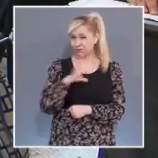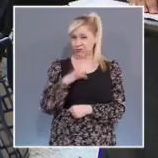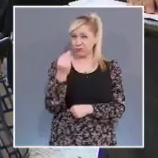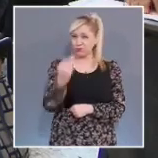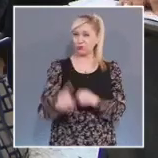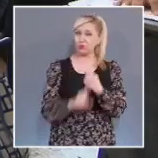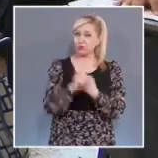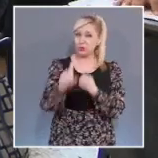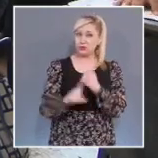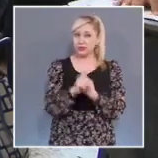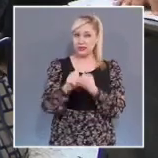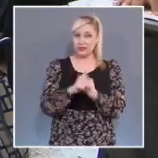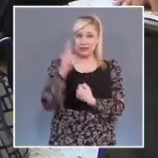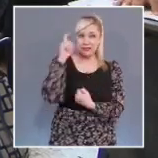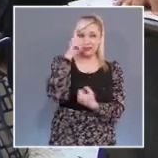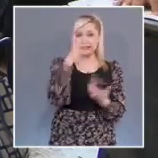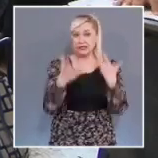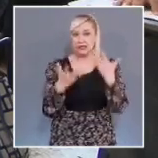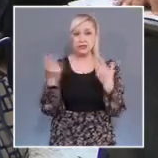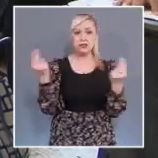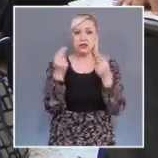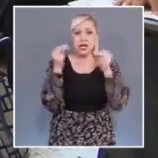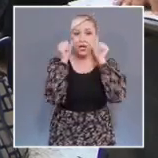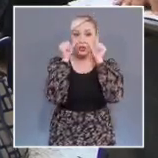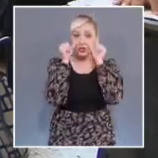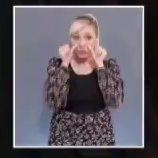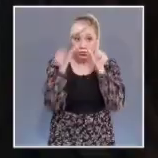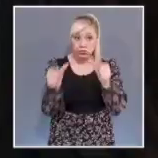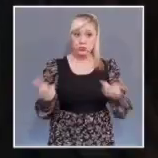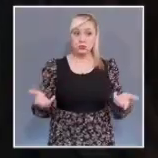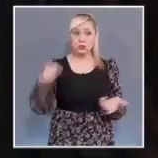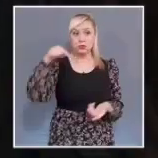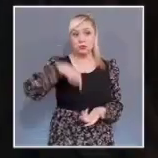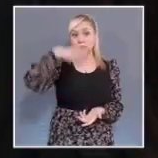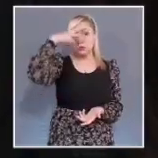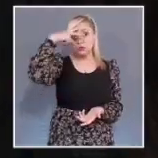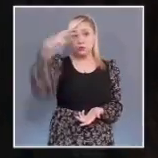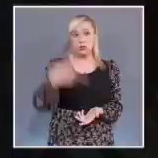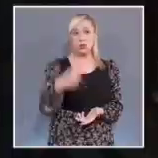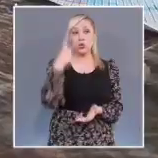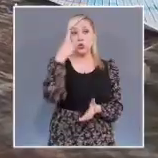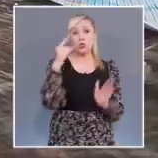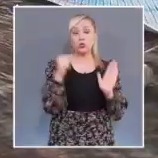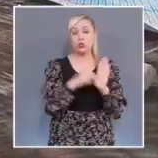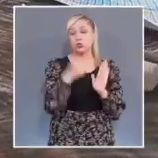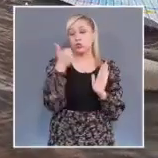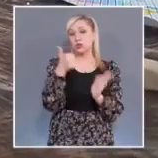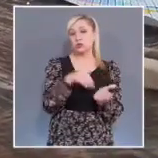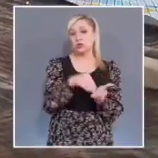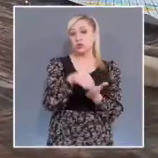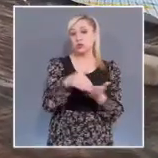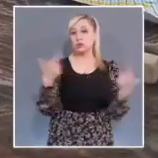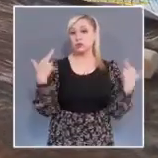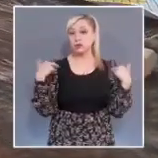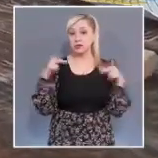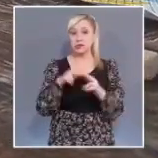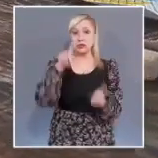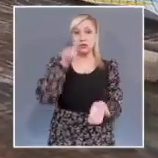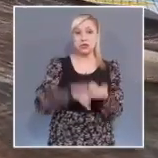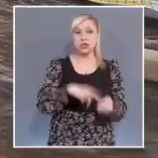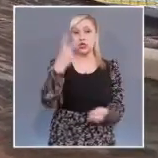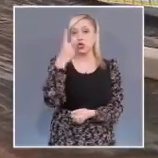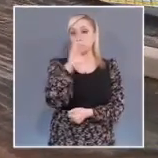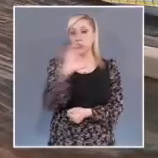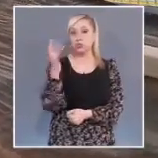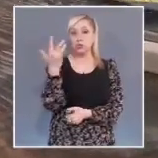que merecen ser atendidos. Existen en México 1.6 millones de docentes en más de 250,000 planteles,